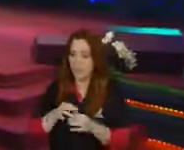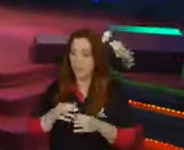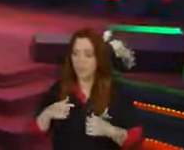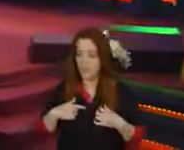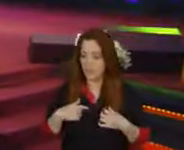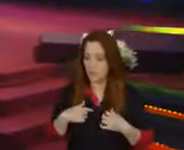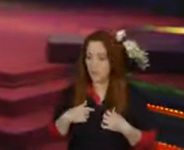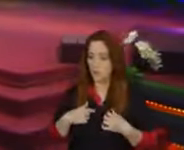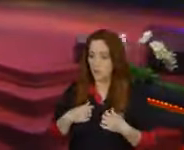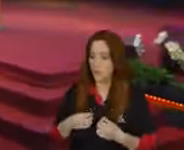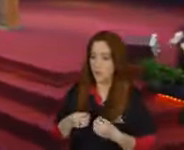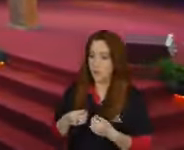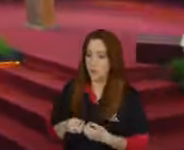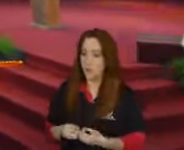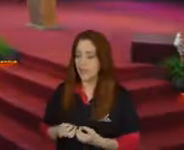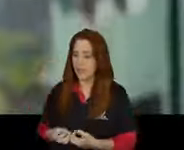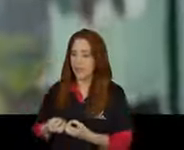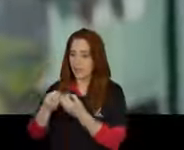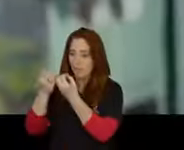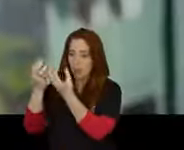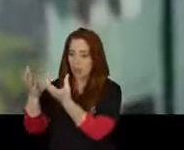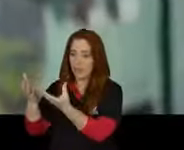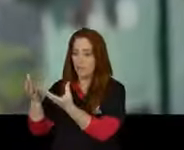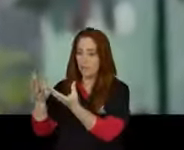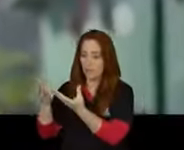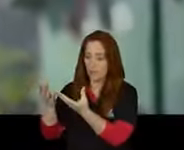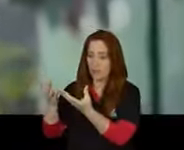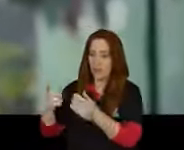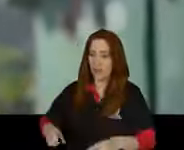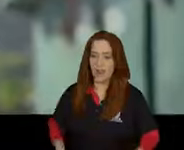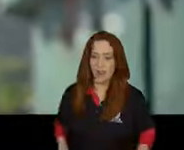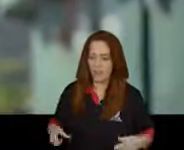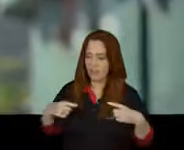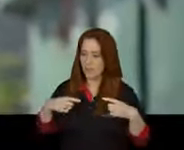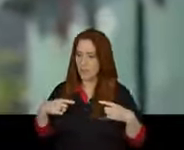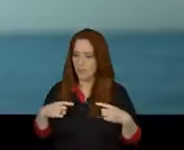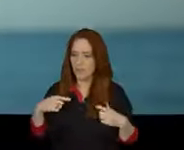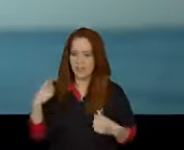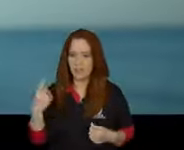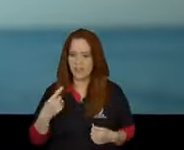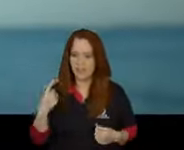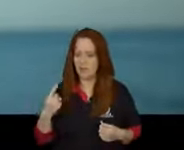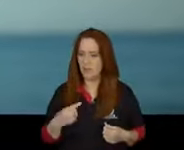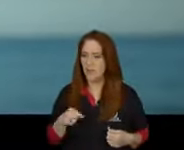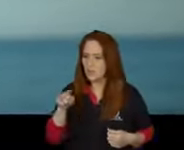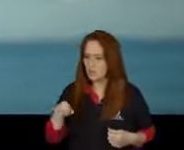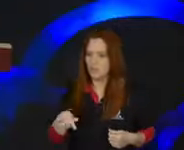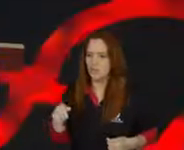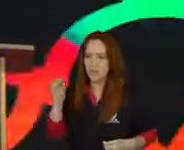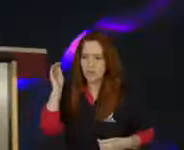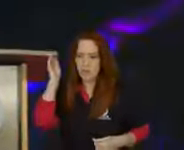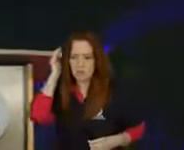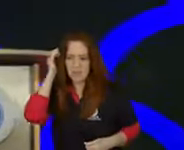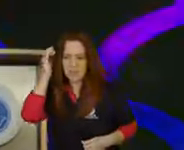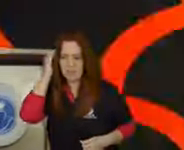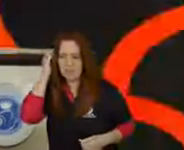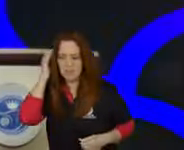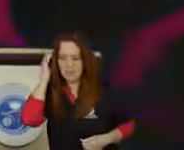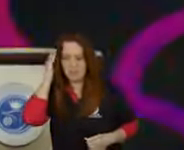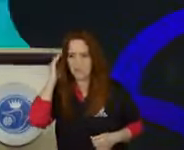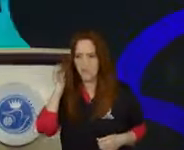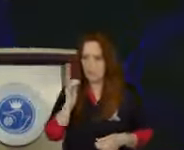vida entera a Jesús, la vida entera. Y que piensen lo que quieran, pues me